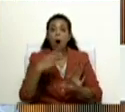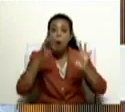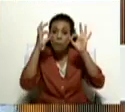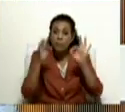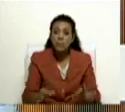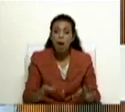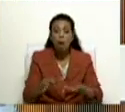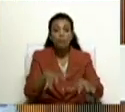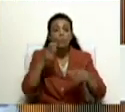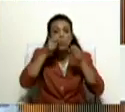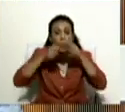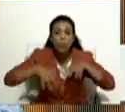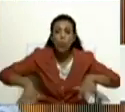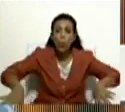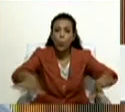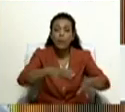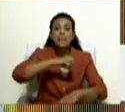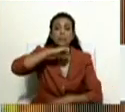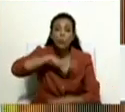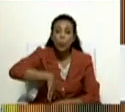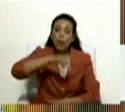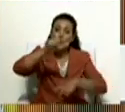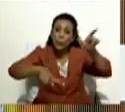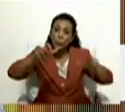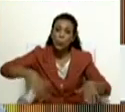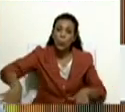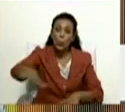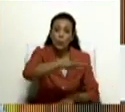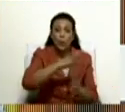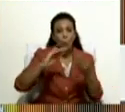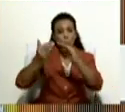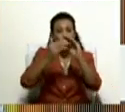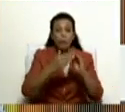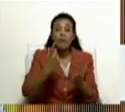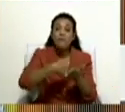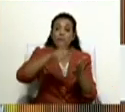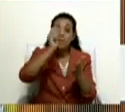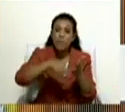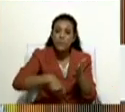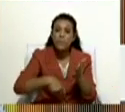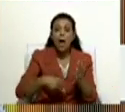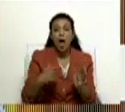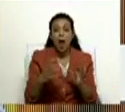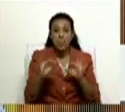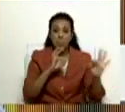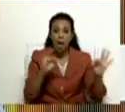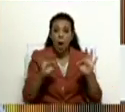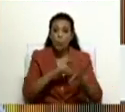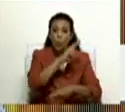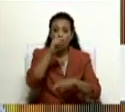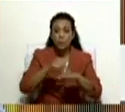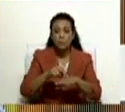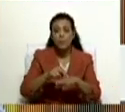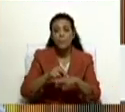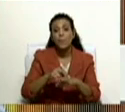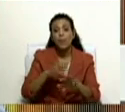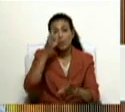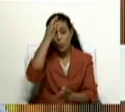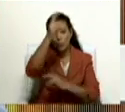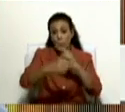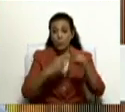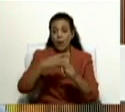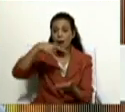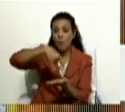máxima difusión del mismo dado firmado y sellado en el teatro Municipal de Puerto cabello estado